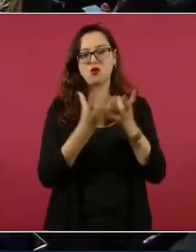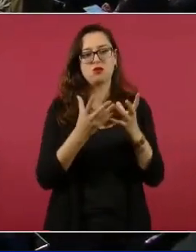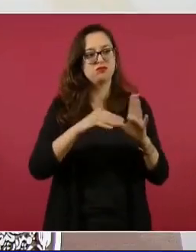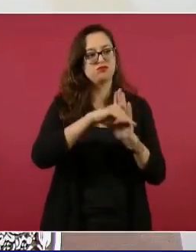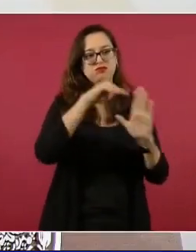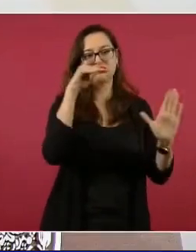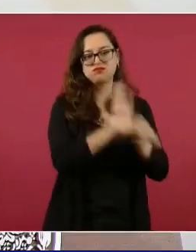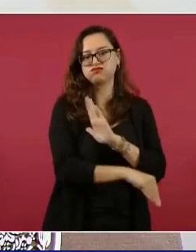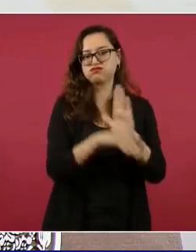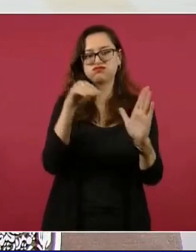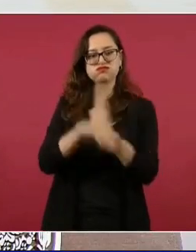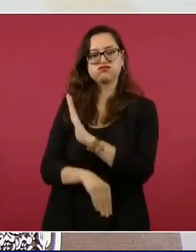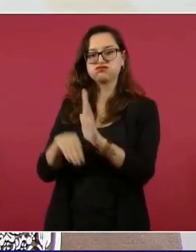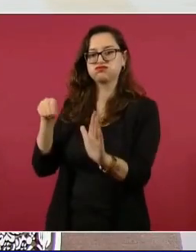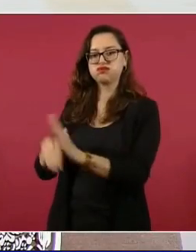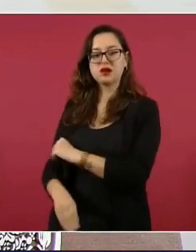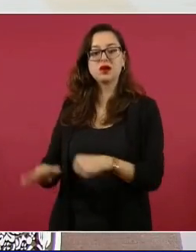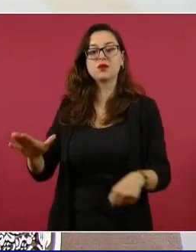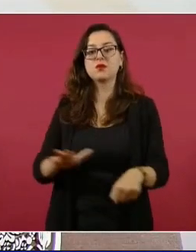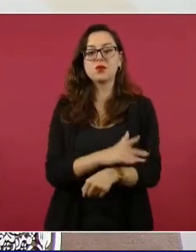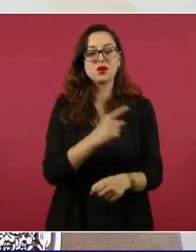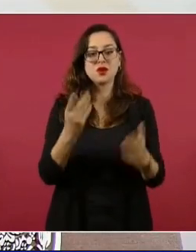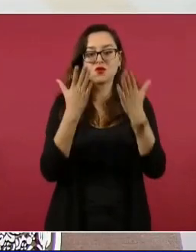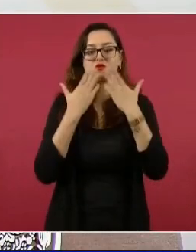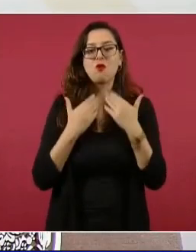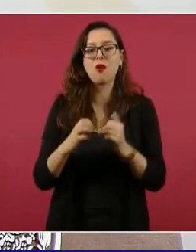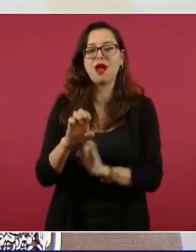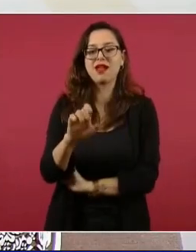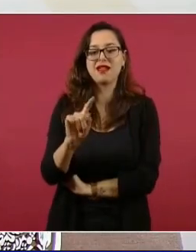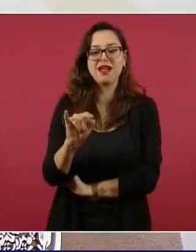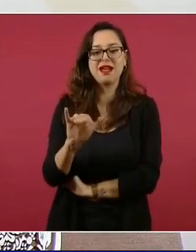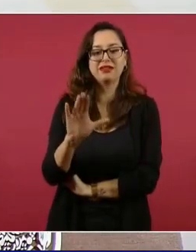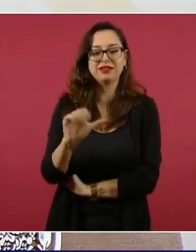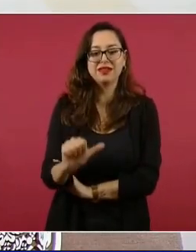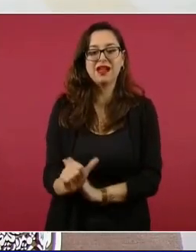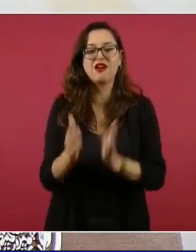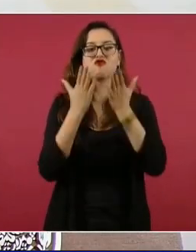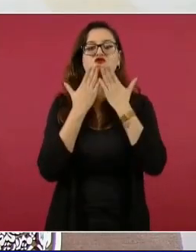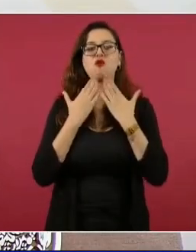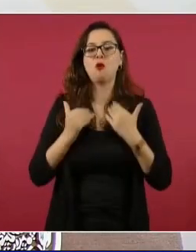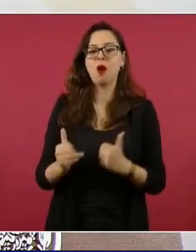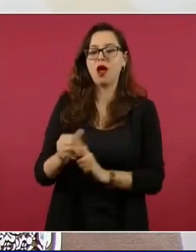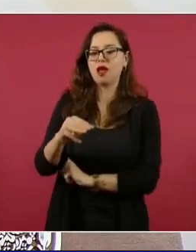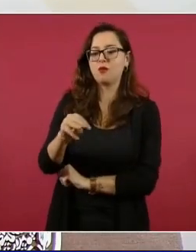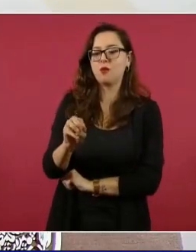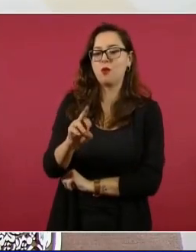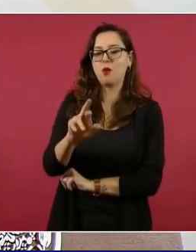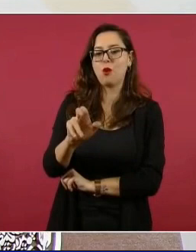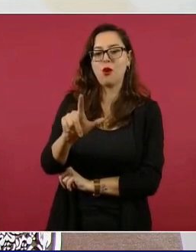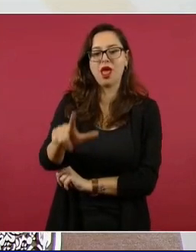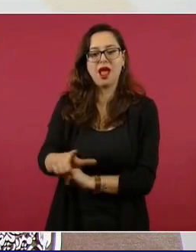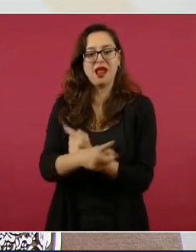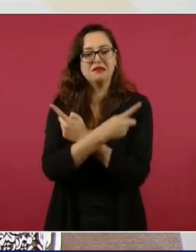por falta de ética y de autoridad moral.